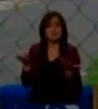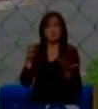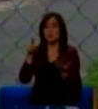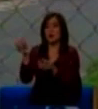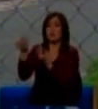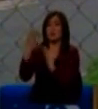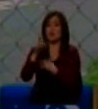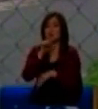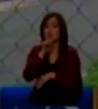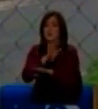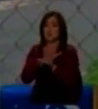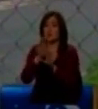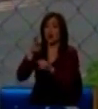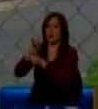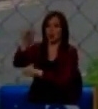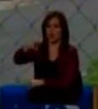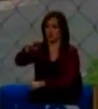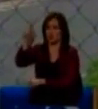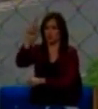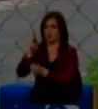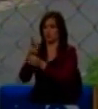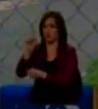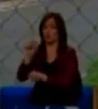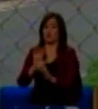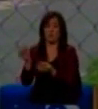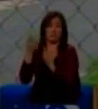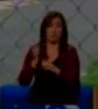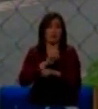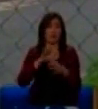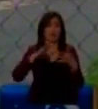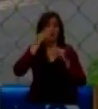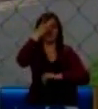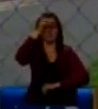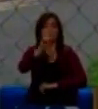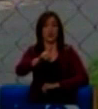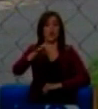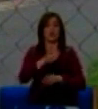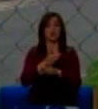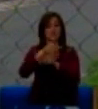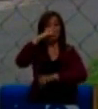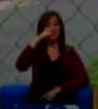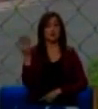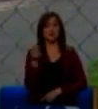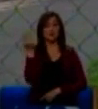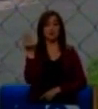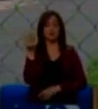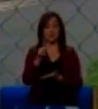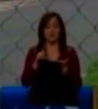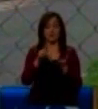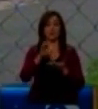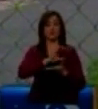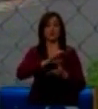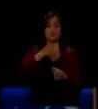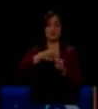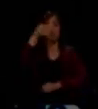informó a Puerta cerrada y sin cámaras que ya hay una resolución del Consejo de la niñez y adolescencia del distrito Metropolitano de Quito